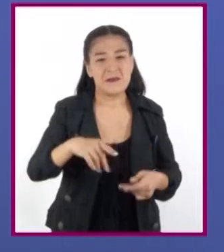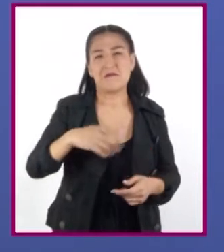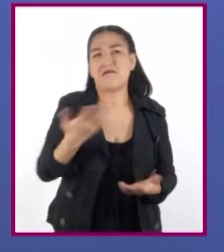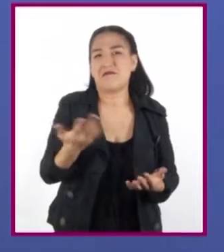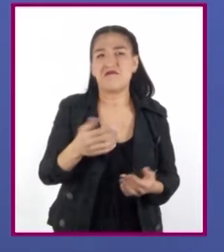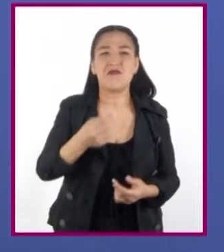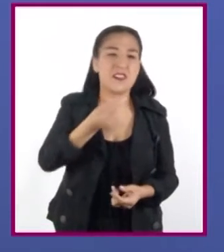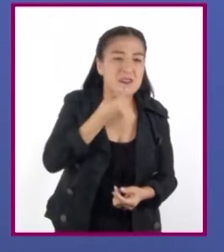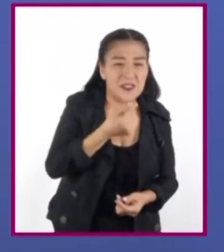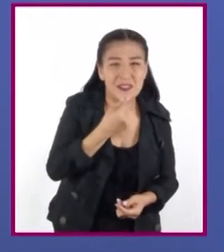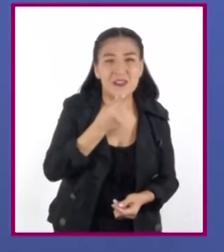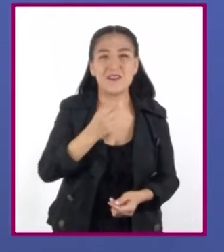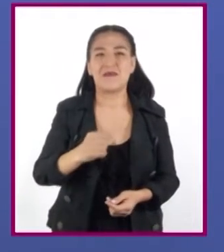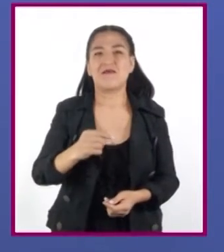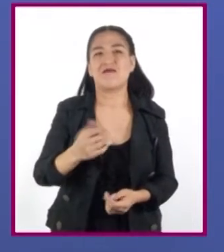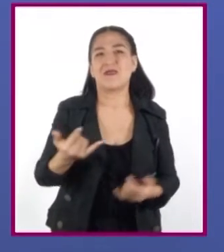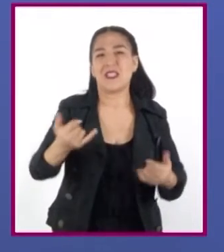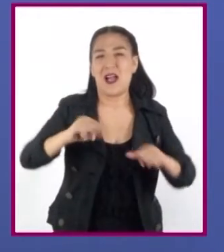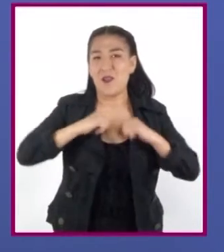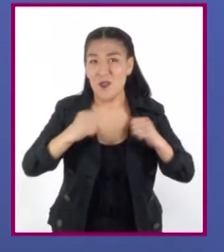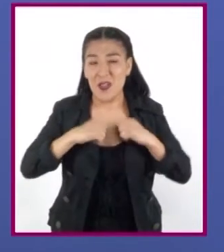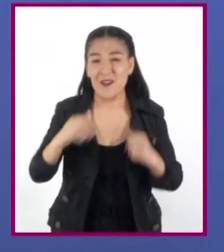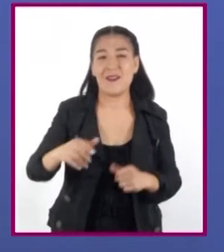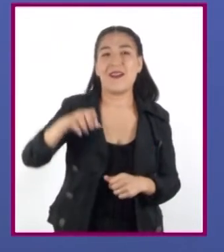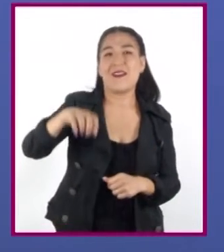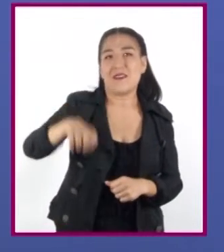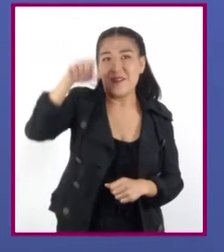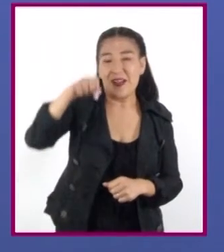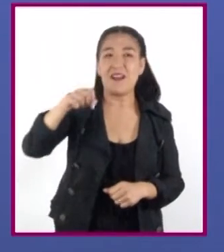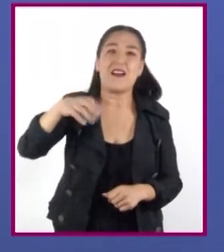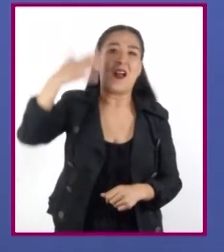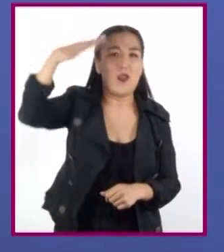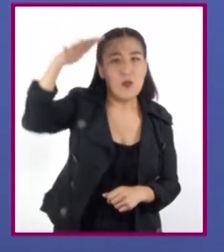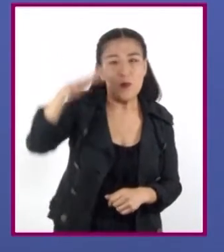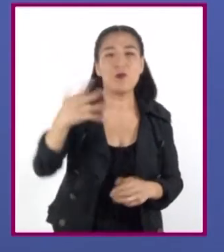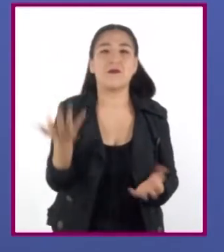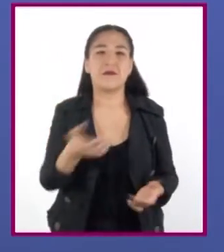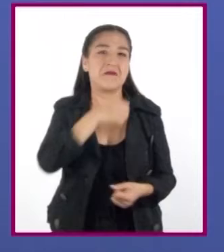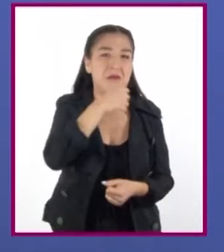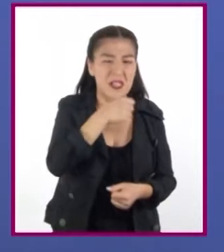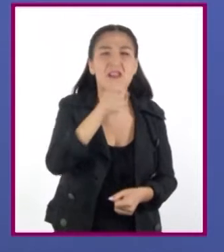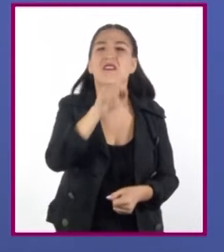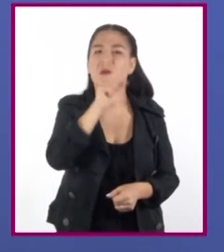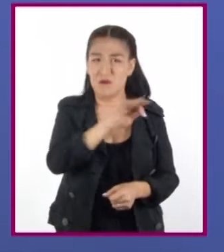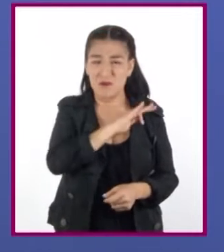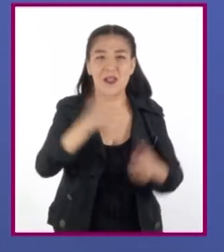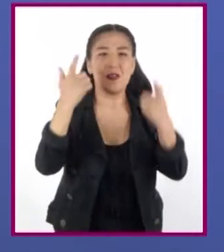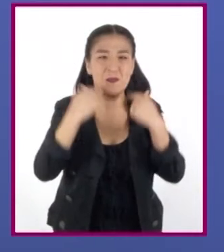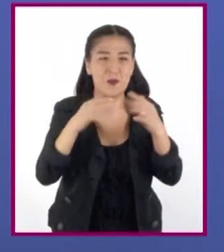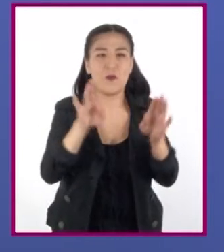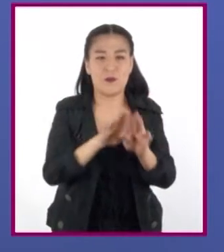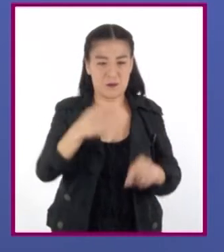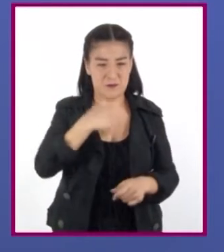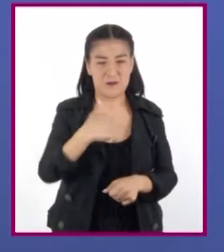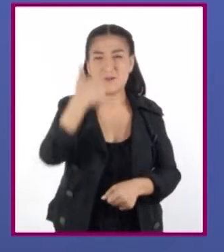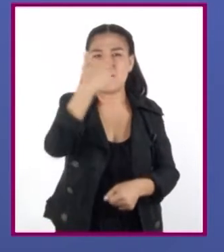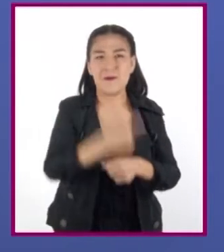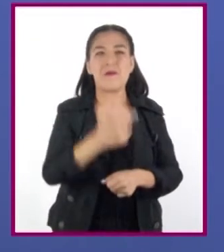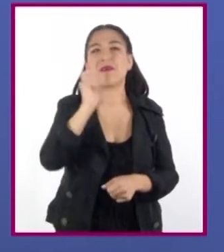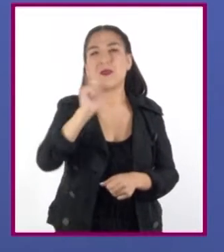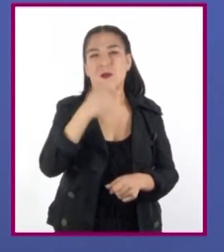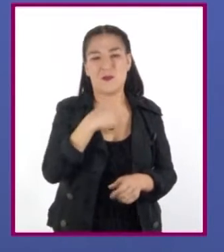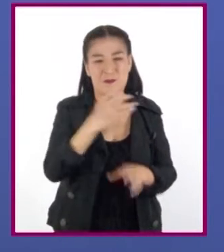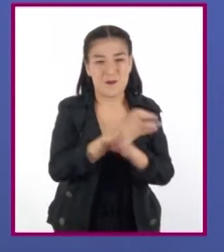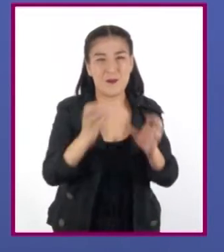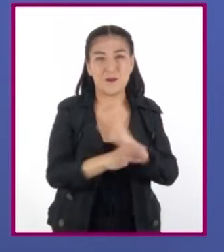edad debe sentirse libre de hacerlo. Y nosotros mismos nos damos cuenta cuando alguna cosa que